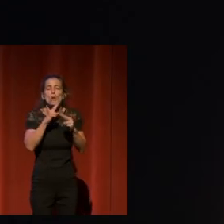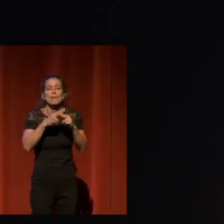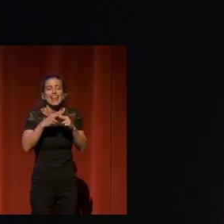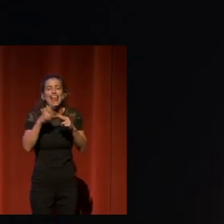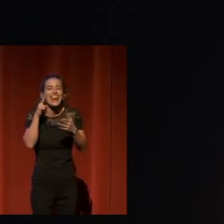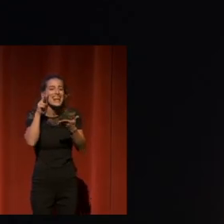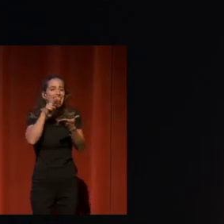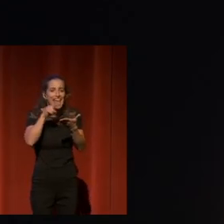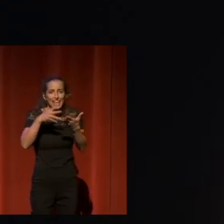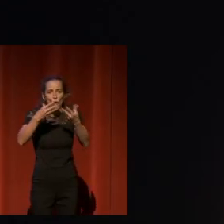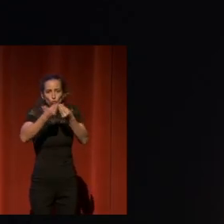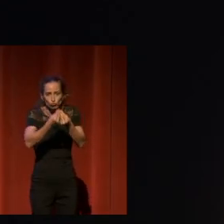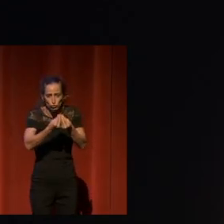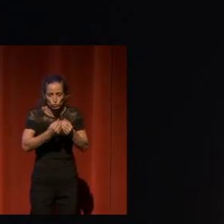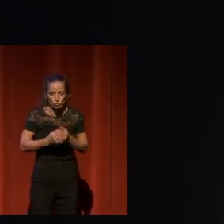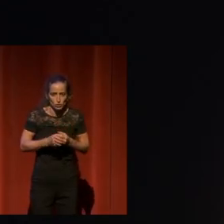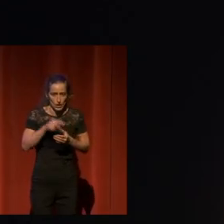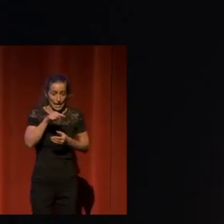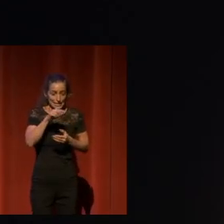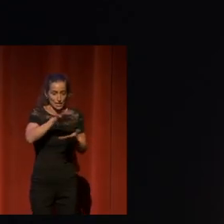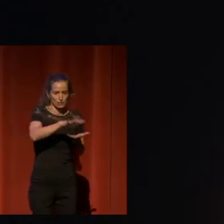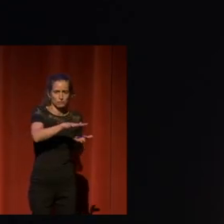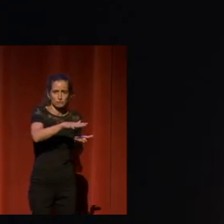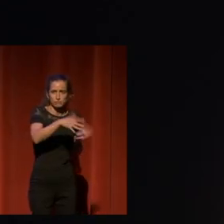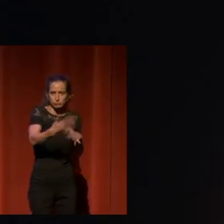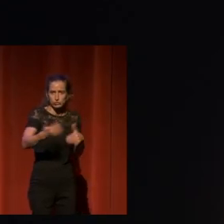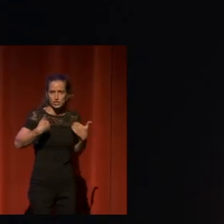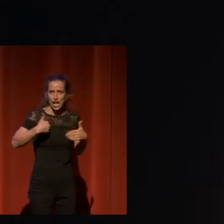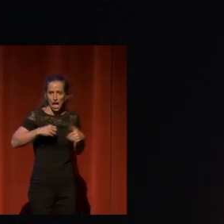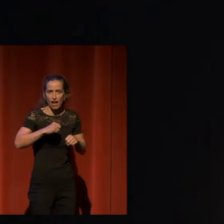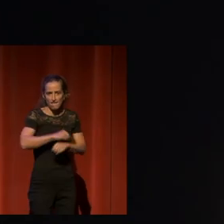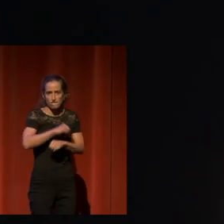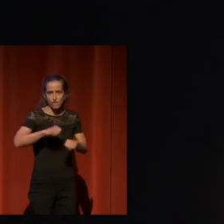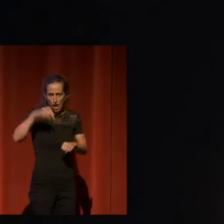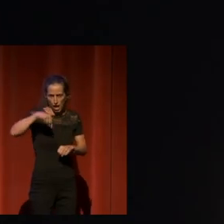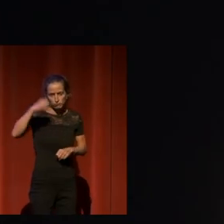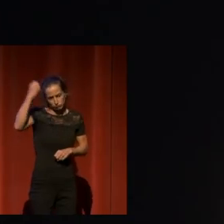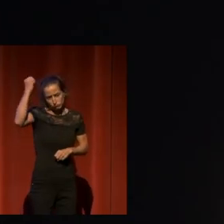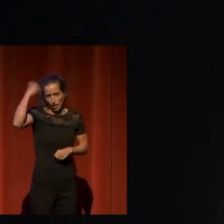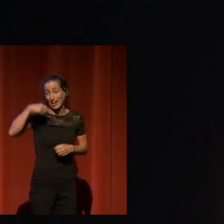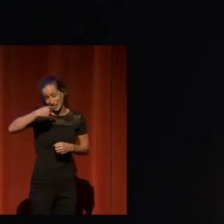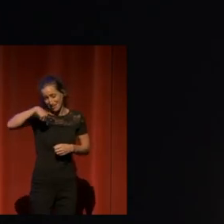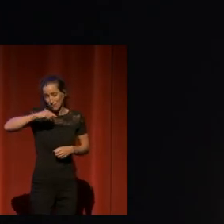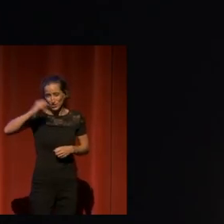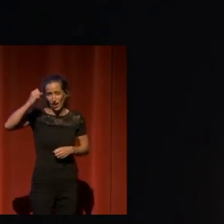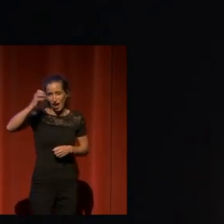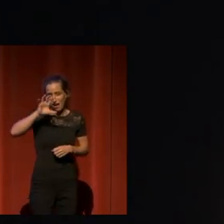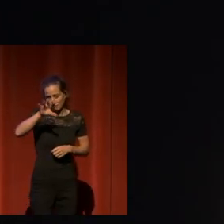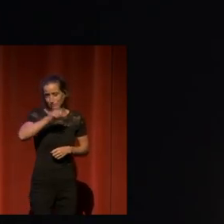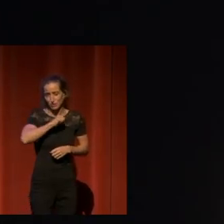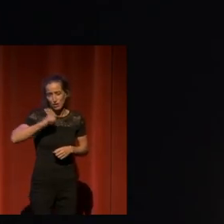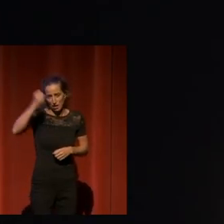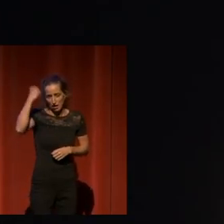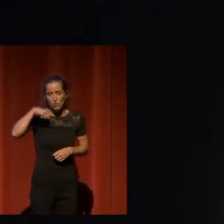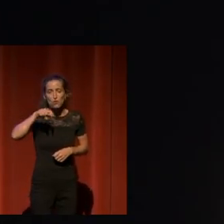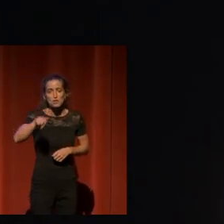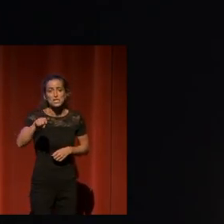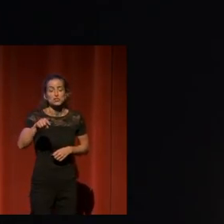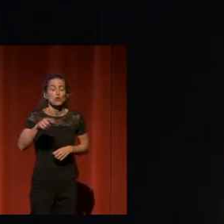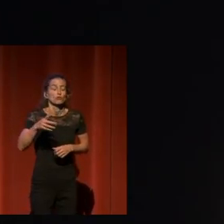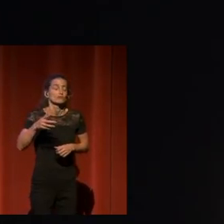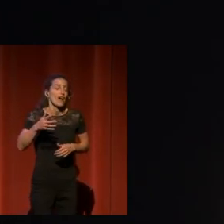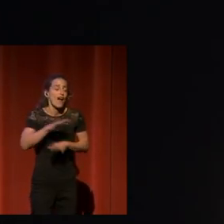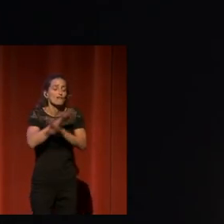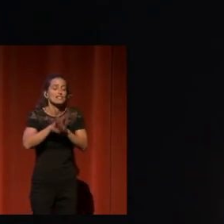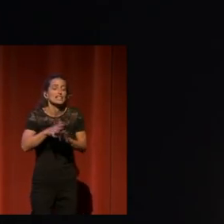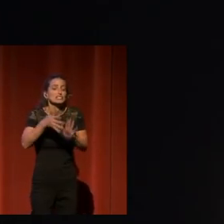que tiene una implantación muy sólida en nuestra comunidad y que animan a que otros miembros de las familias